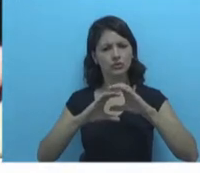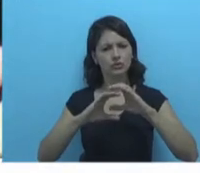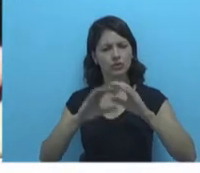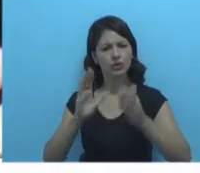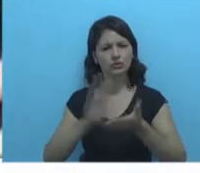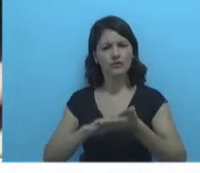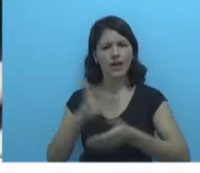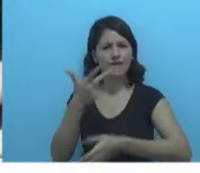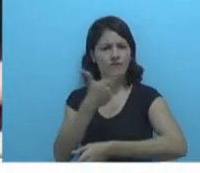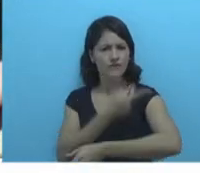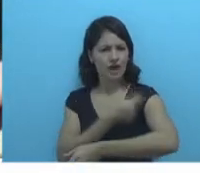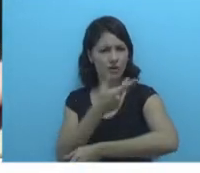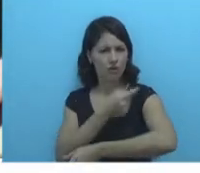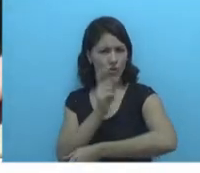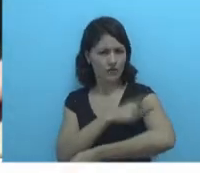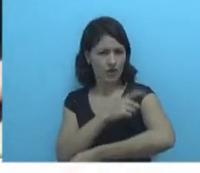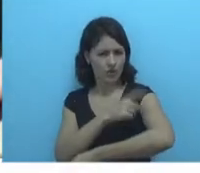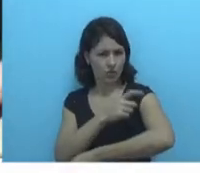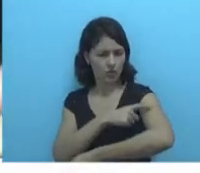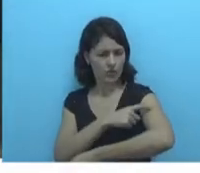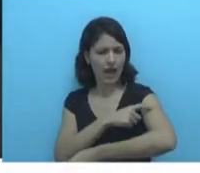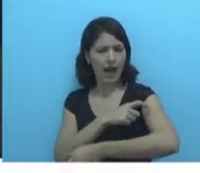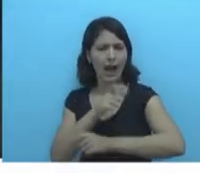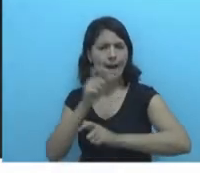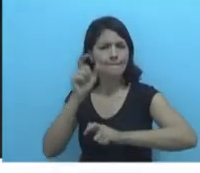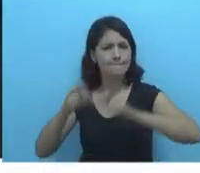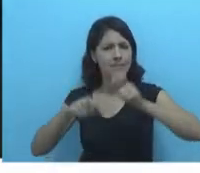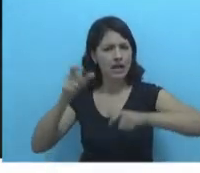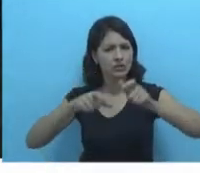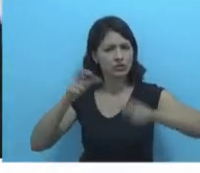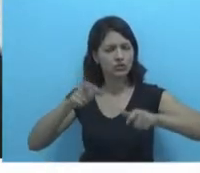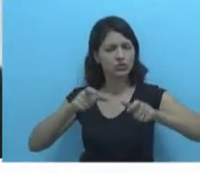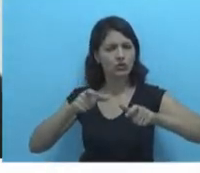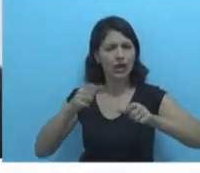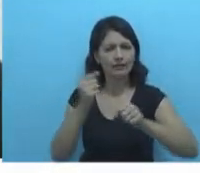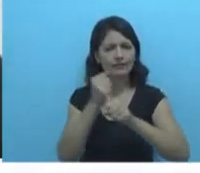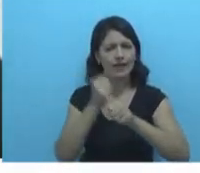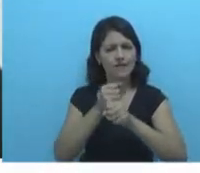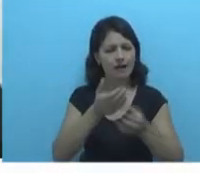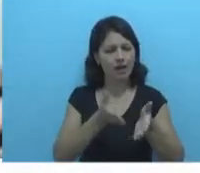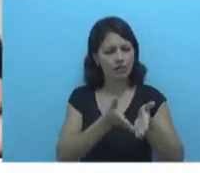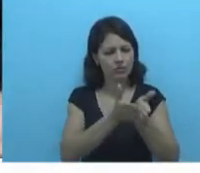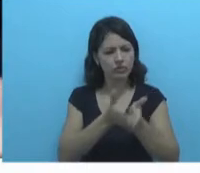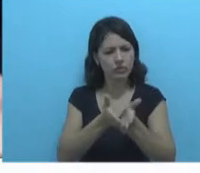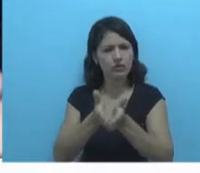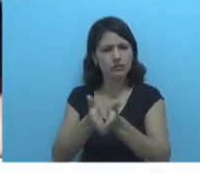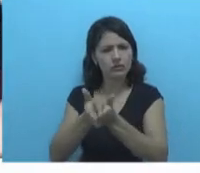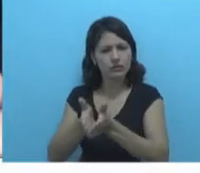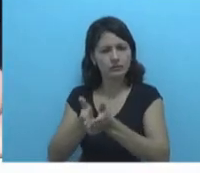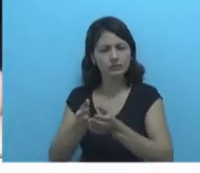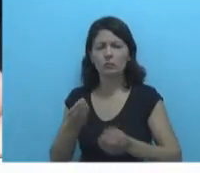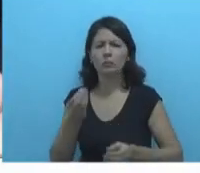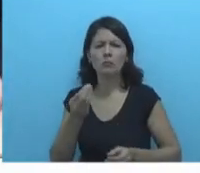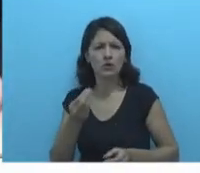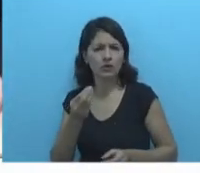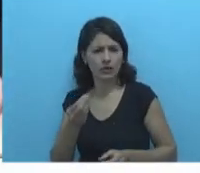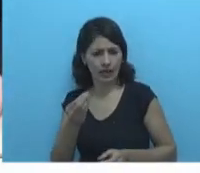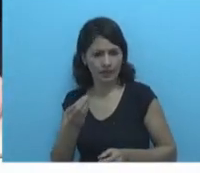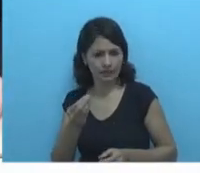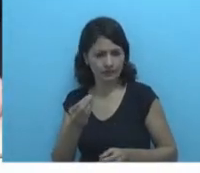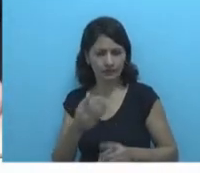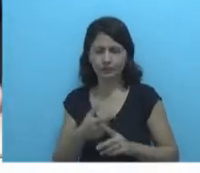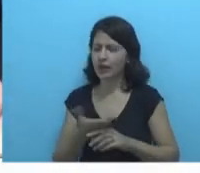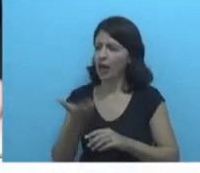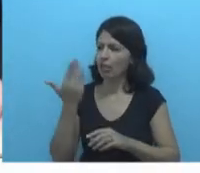de vacunación del personal marítimo portuario. Motivó el proyecto una reunión que